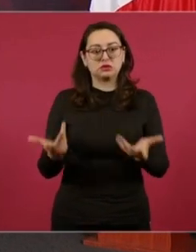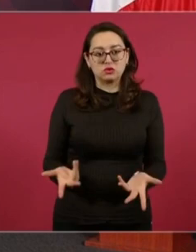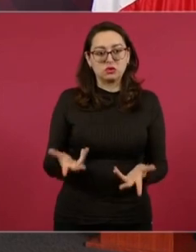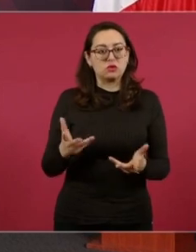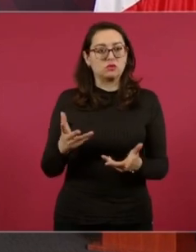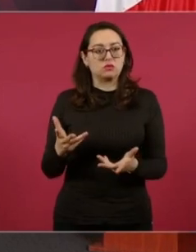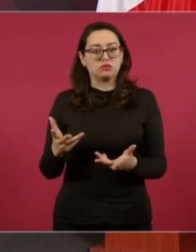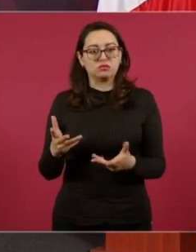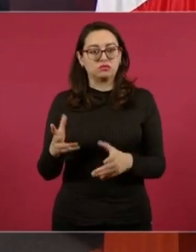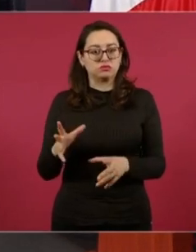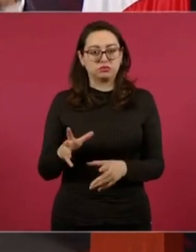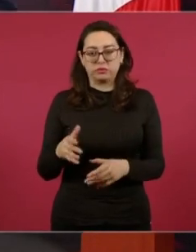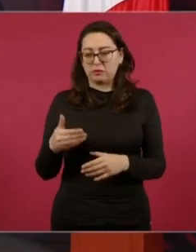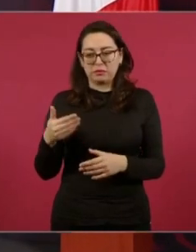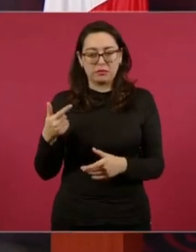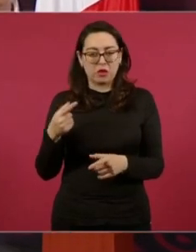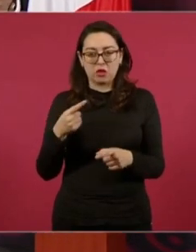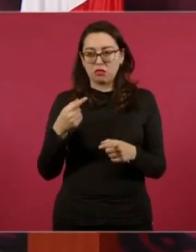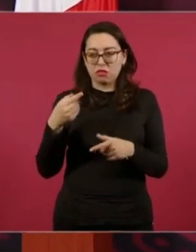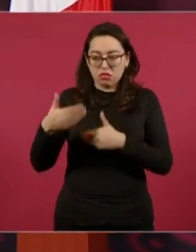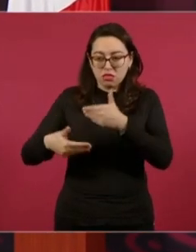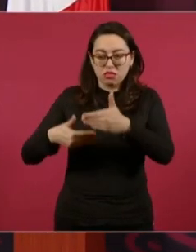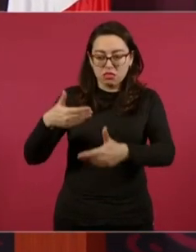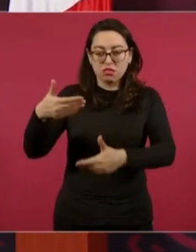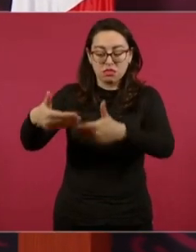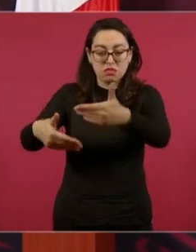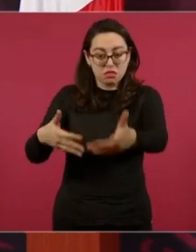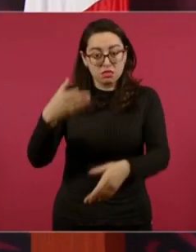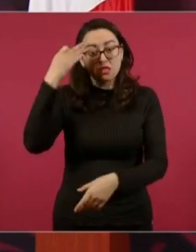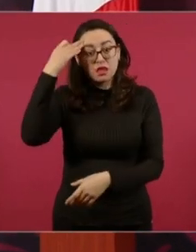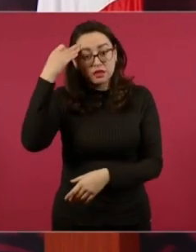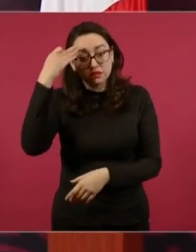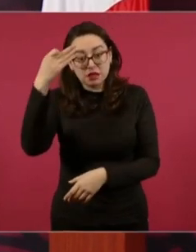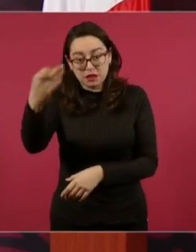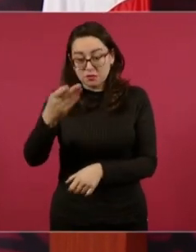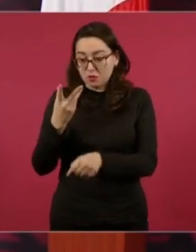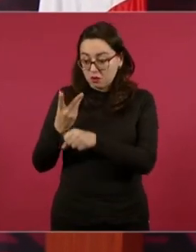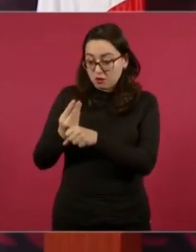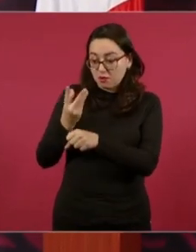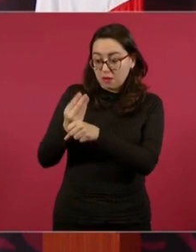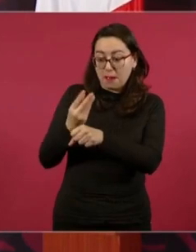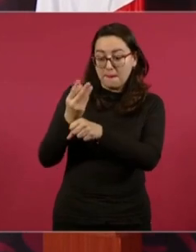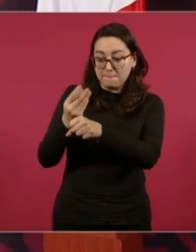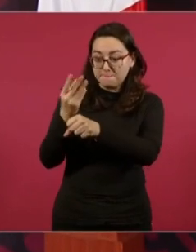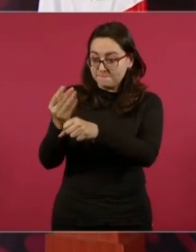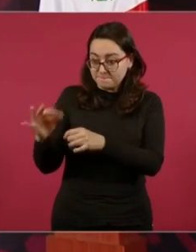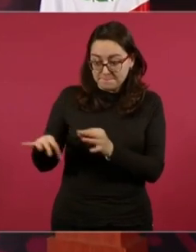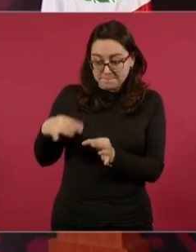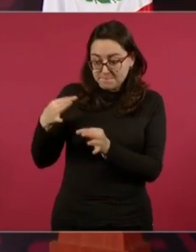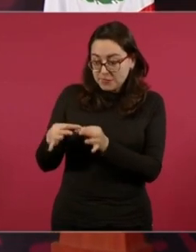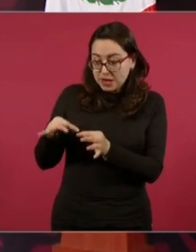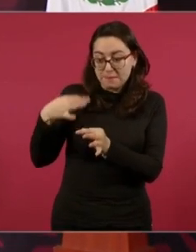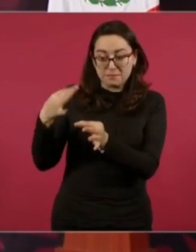Son procesos que llevan tiempo para el funcionamiento, para la operación.